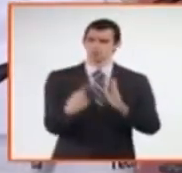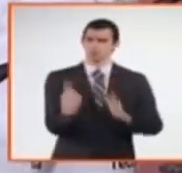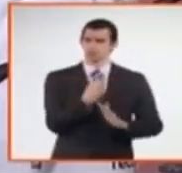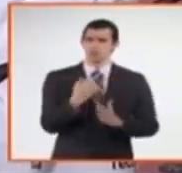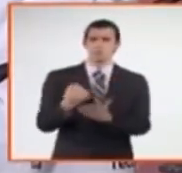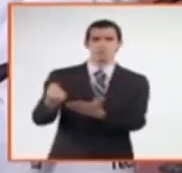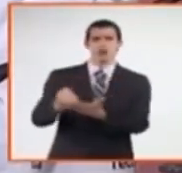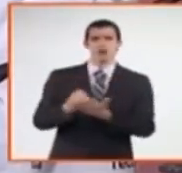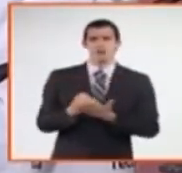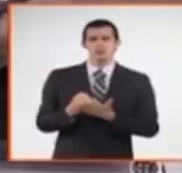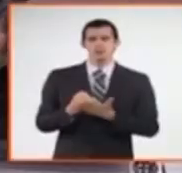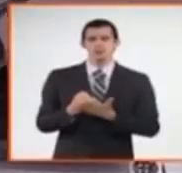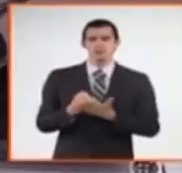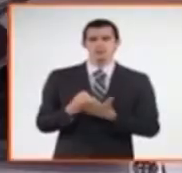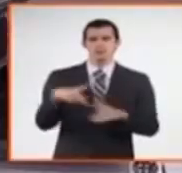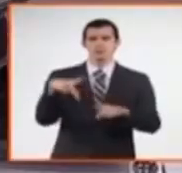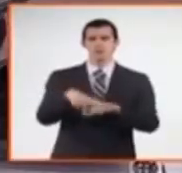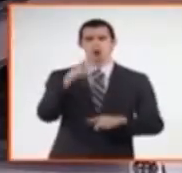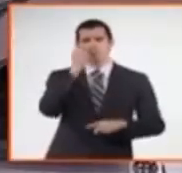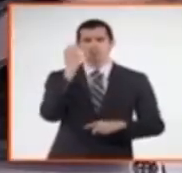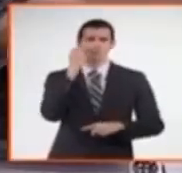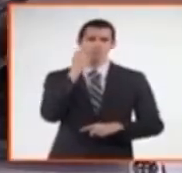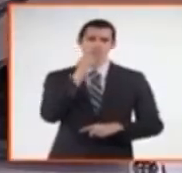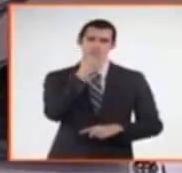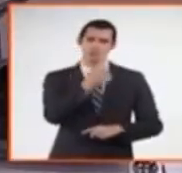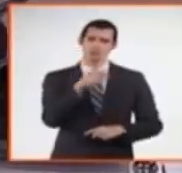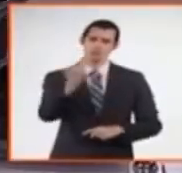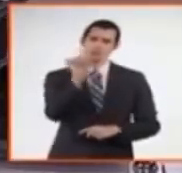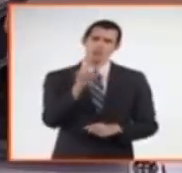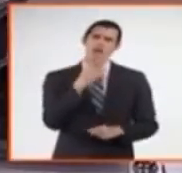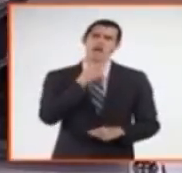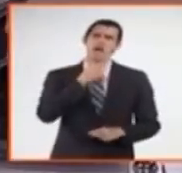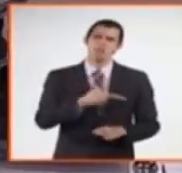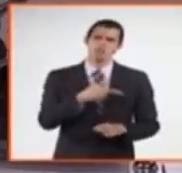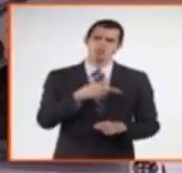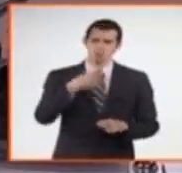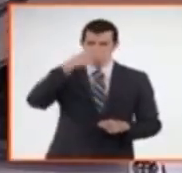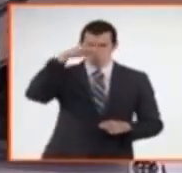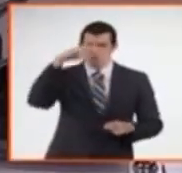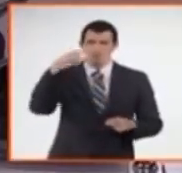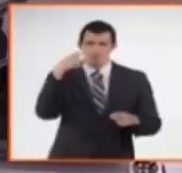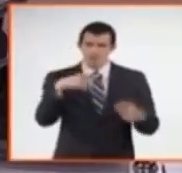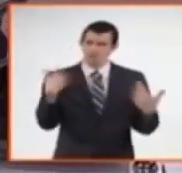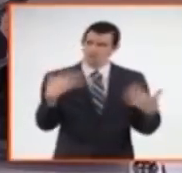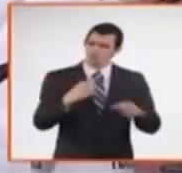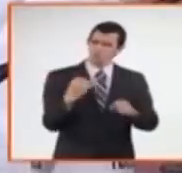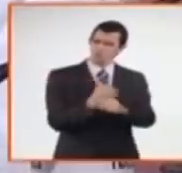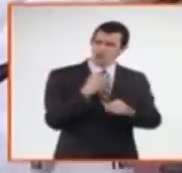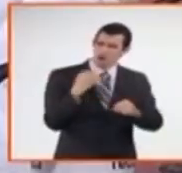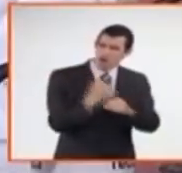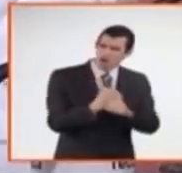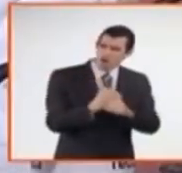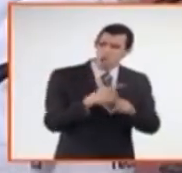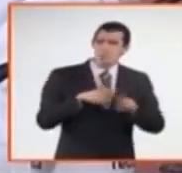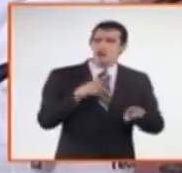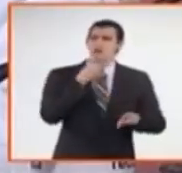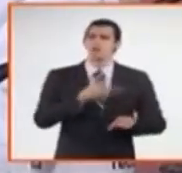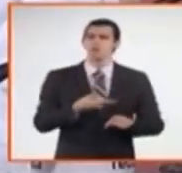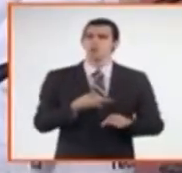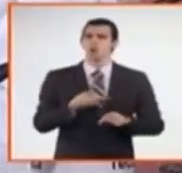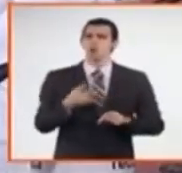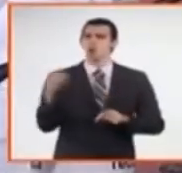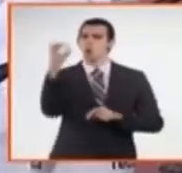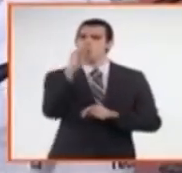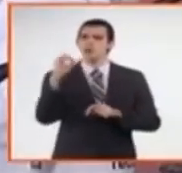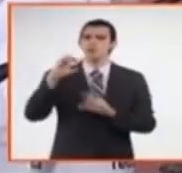como el proceso para que se reconozca la vacuna de jugar exacto nosotros hemos explicado en otro momento y en otros contextos